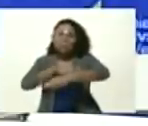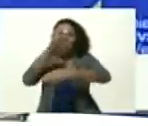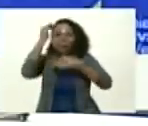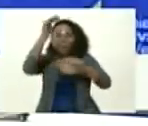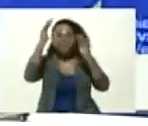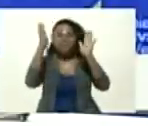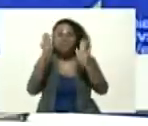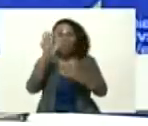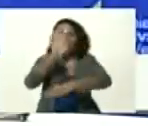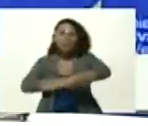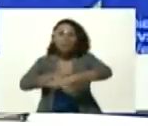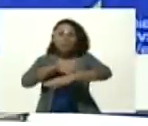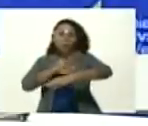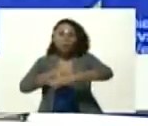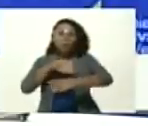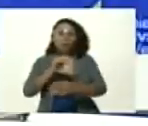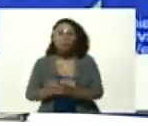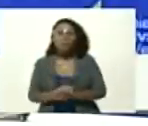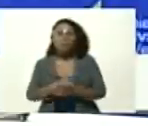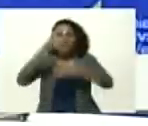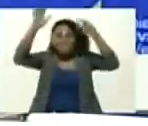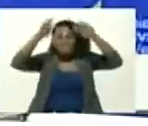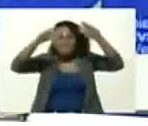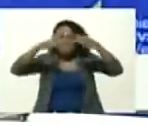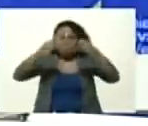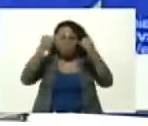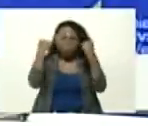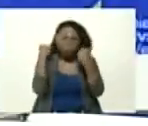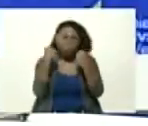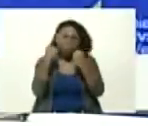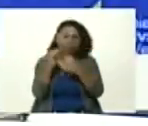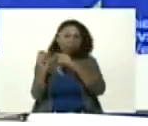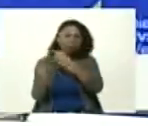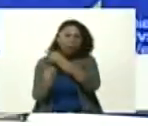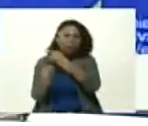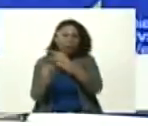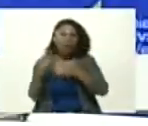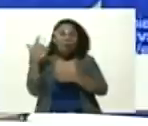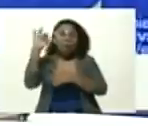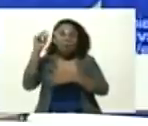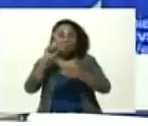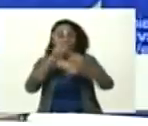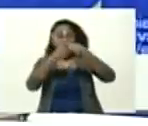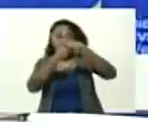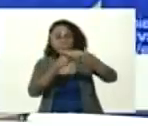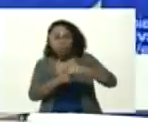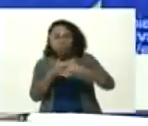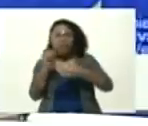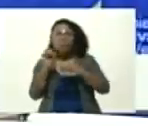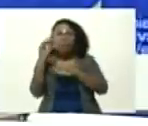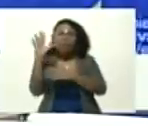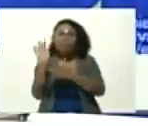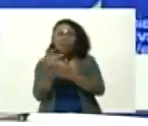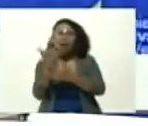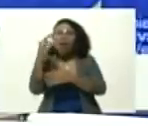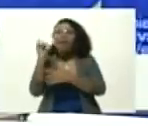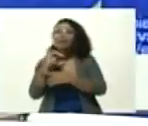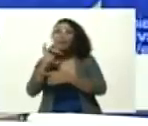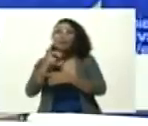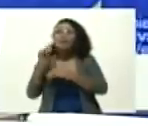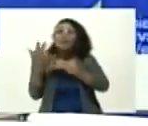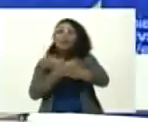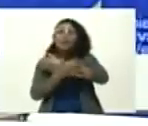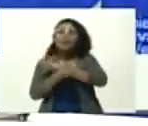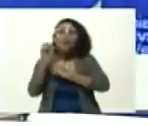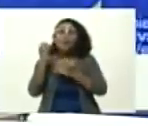atención Barcelona, que la lluvia estuvo muy fuerte. Tenemos el registro de cuánta lluvia cayó, cuánta agua,